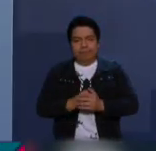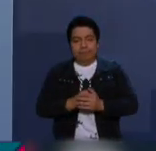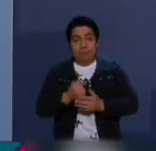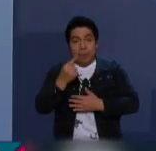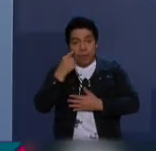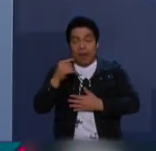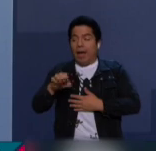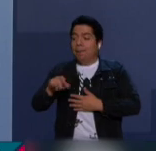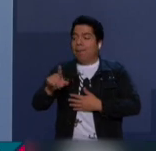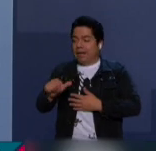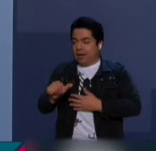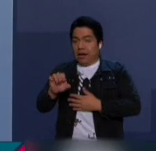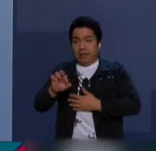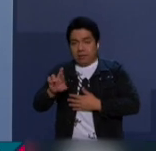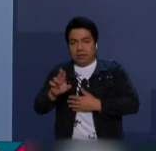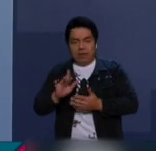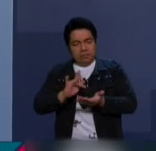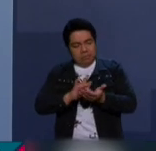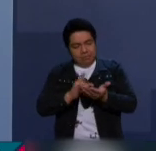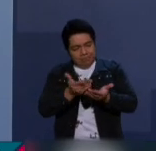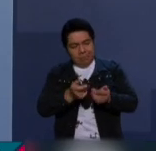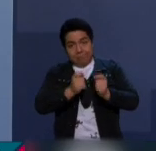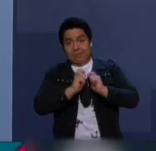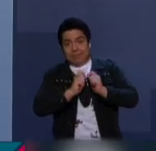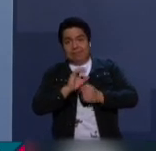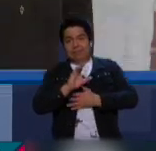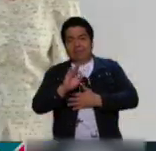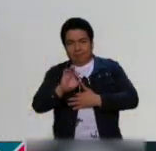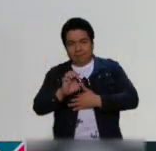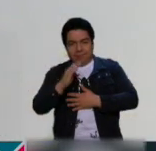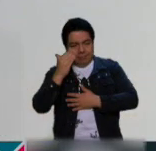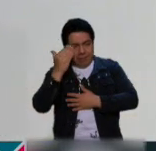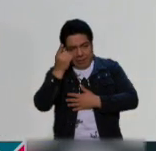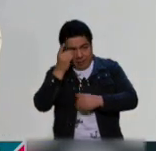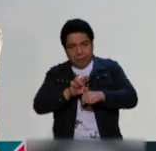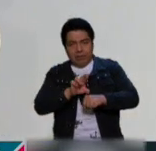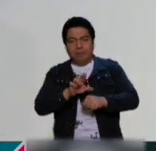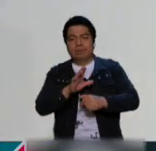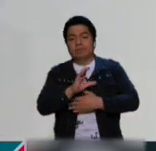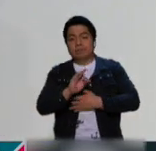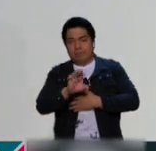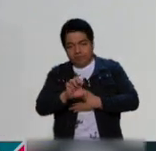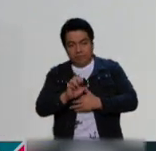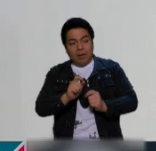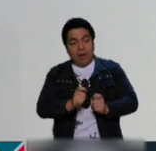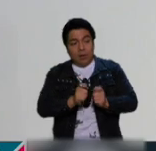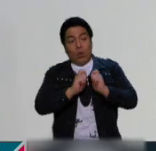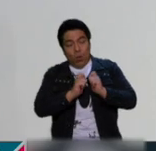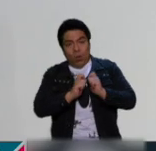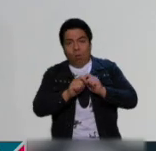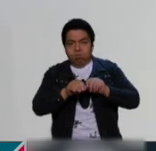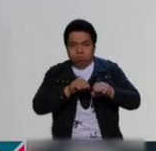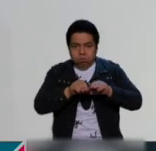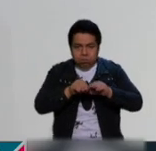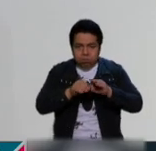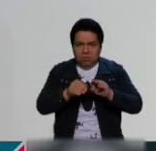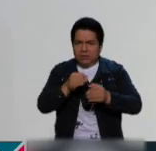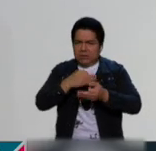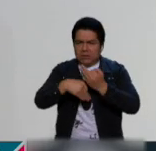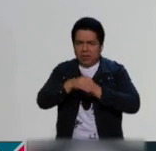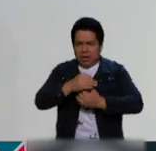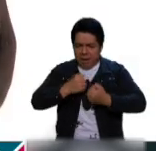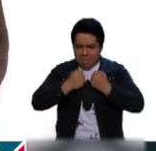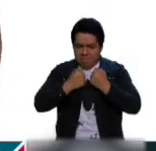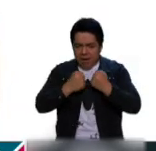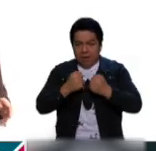Emilia Esther Calleja agradeció la designación al frente de la Comisión Federal de Electricidad y aseguró que una vez que ocupe el cargo, trabajará para seguir fortaleciendo